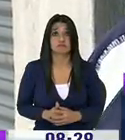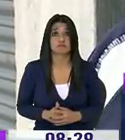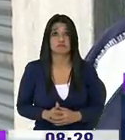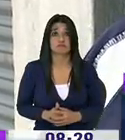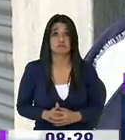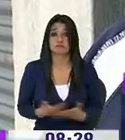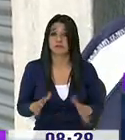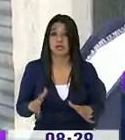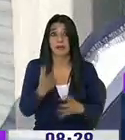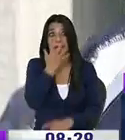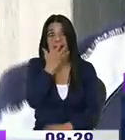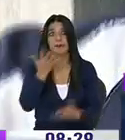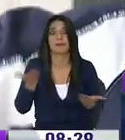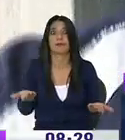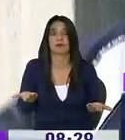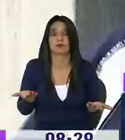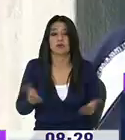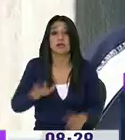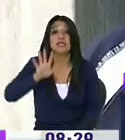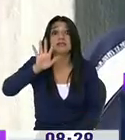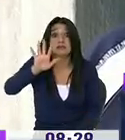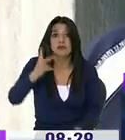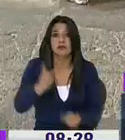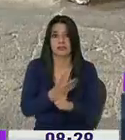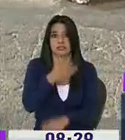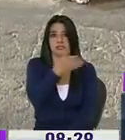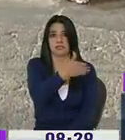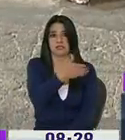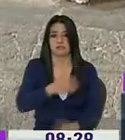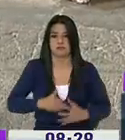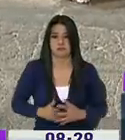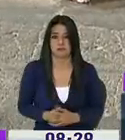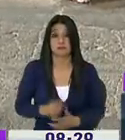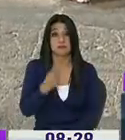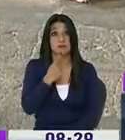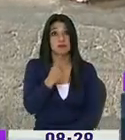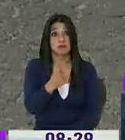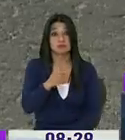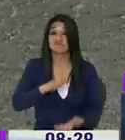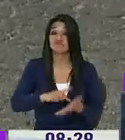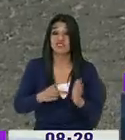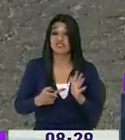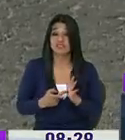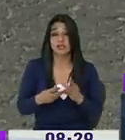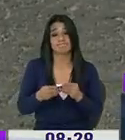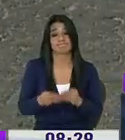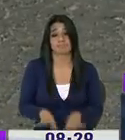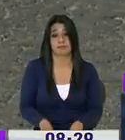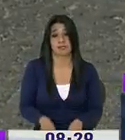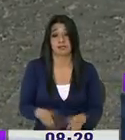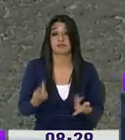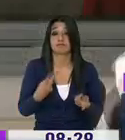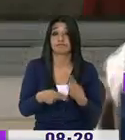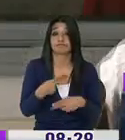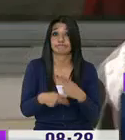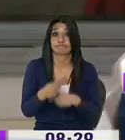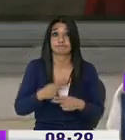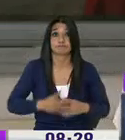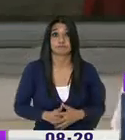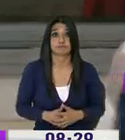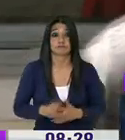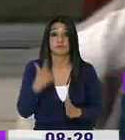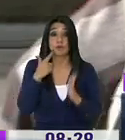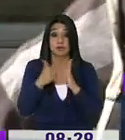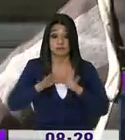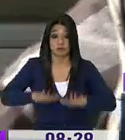ya da iras, como se dice. Ya son 5 veces que van ahí ya. Dicen que esto representa una afectación para sus negocios. A lo menos